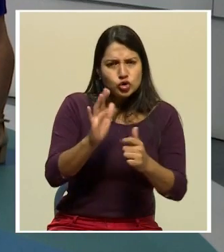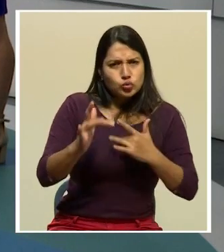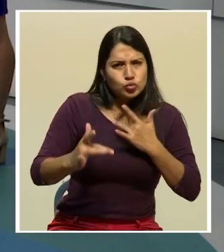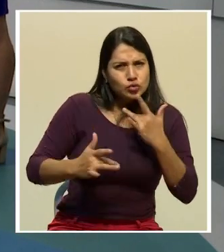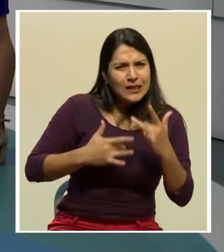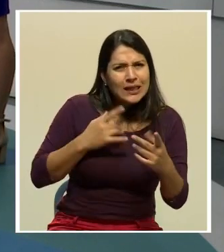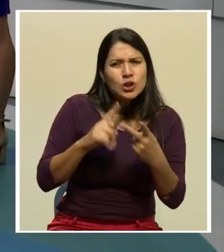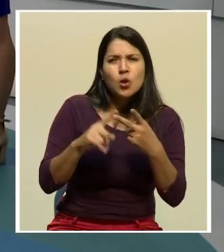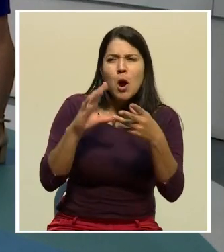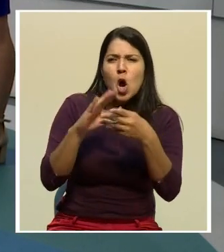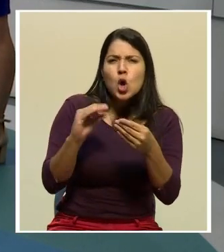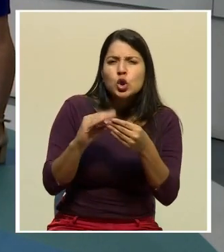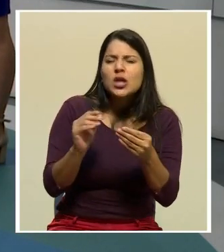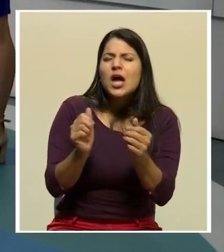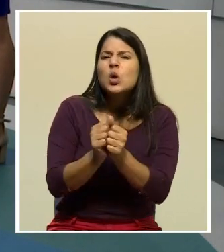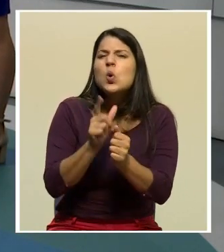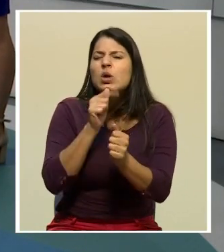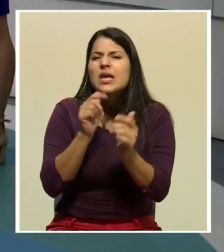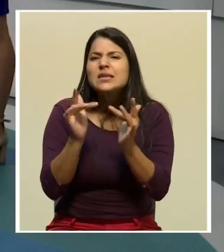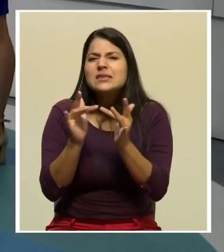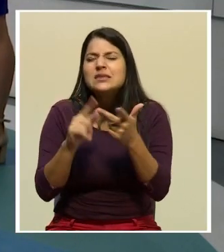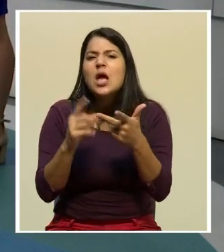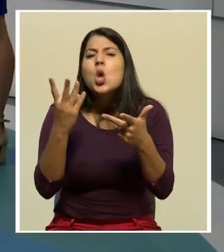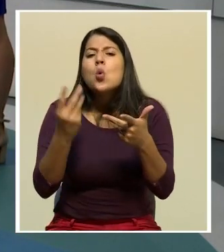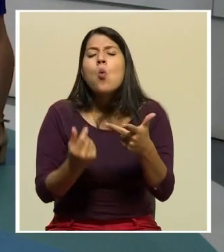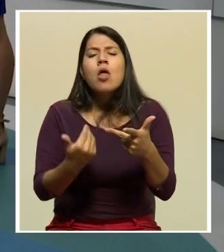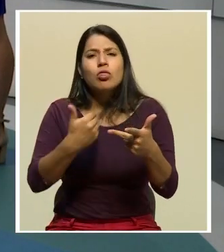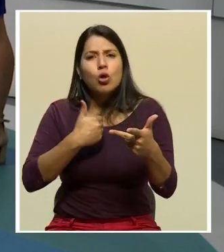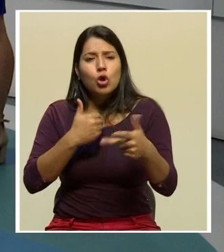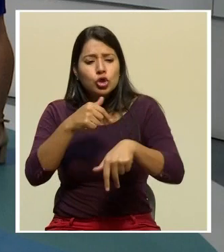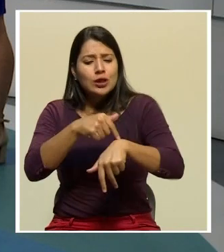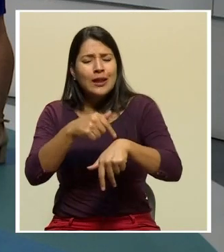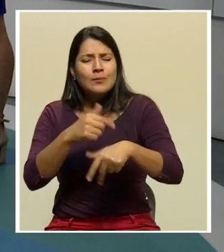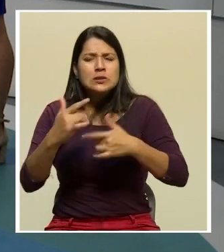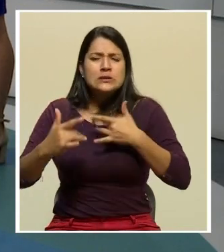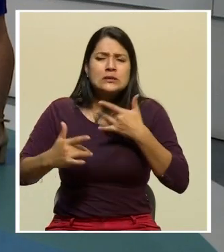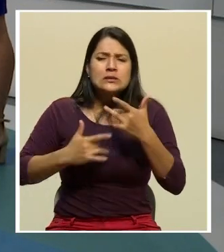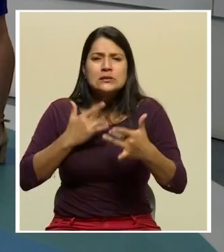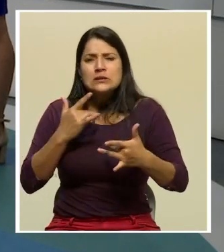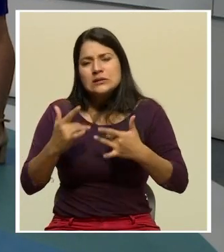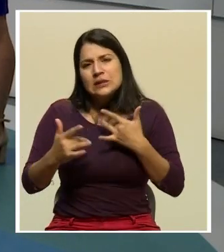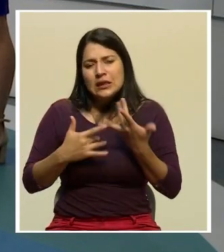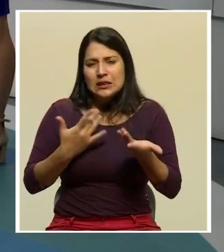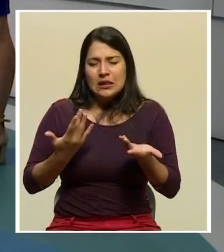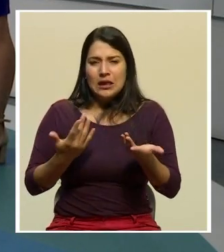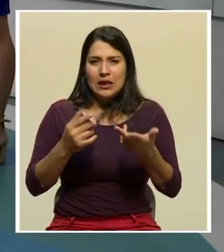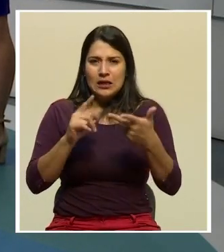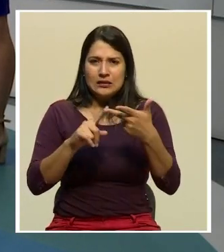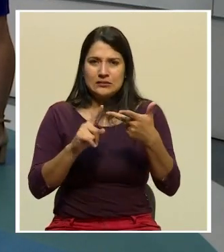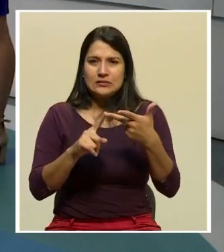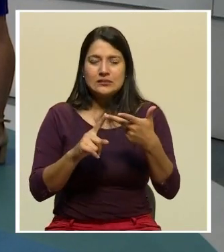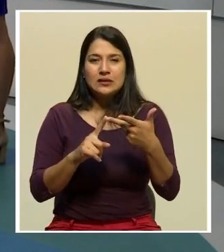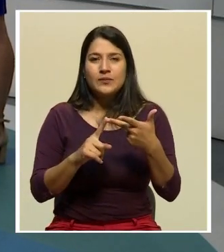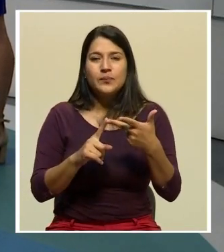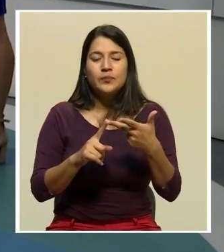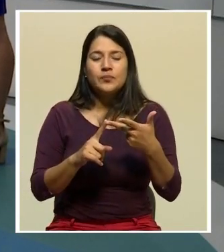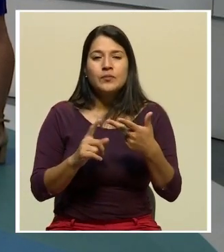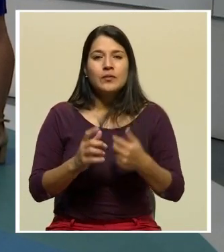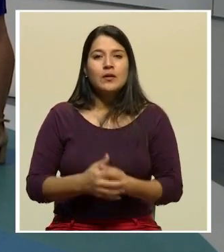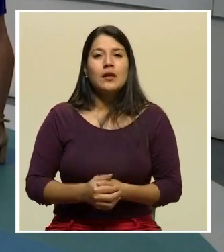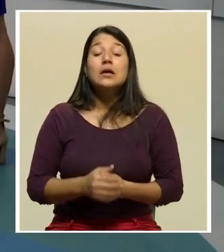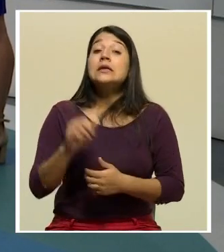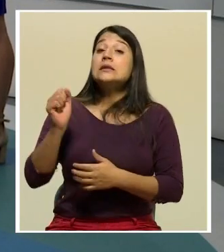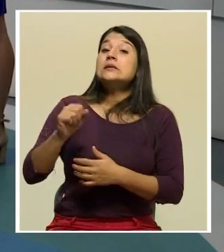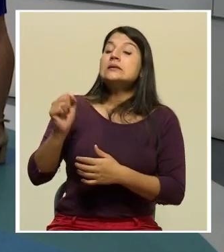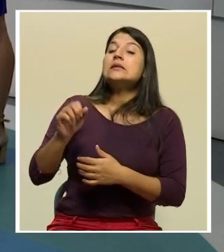las que estuvo y el tiempo que lleva sintiendo ese cuadro clínico.